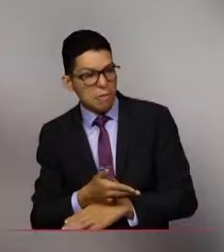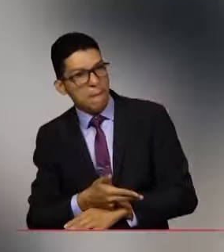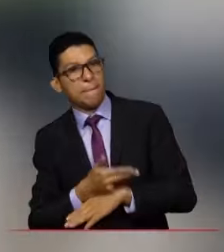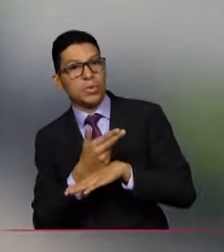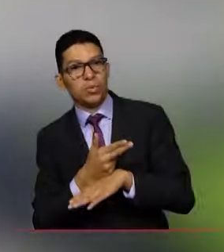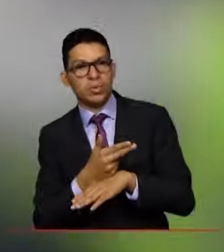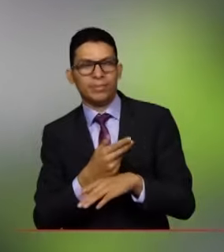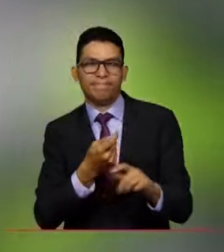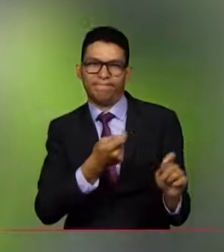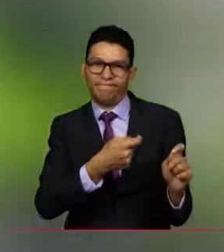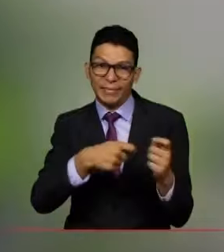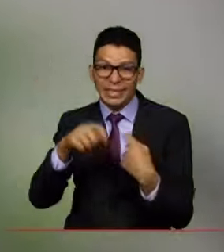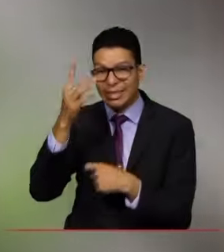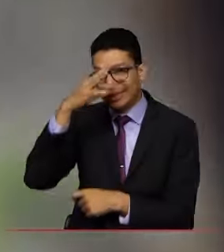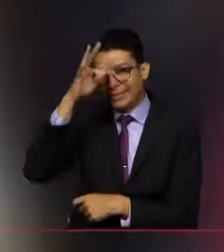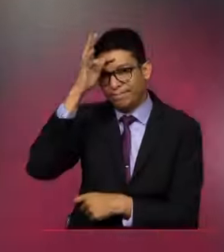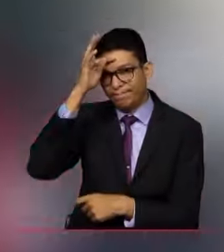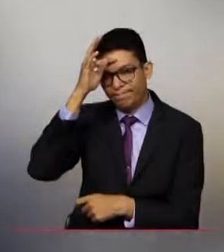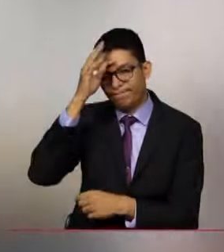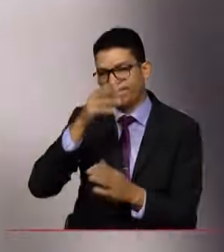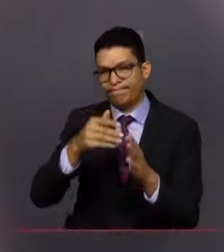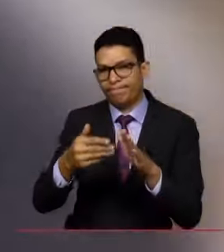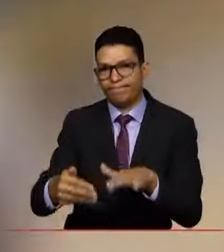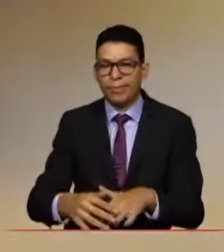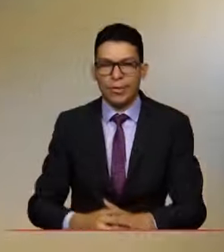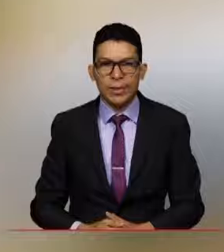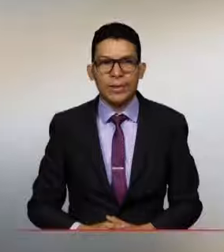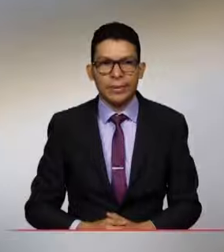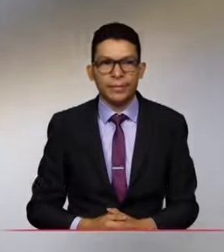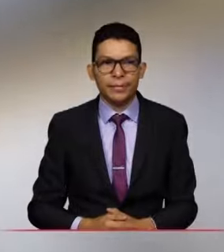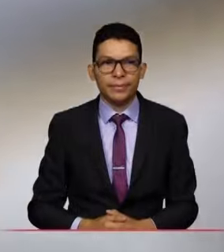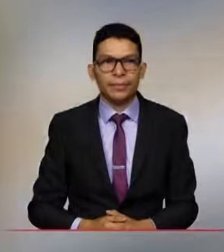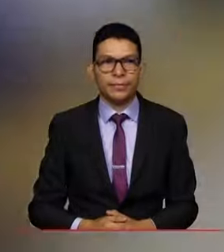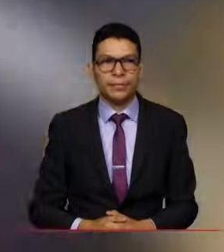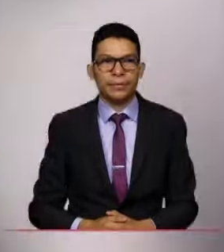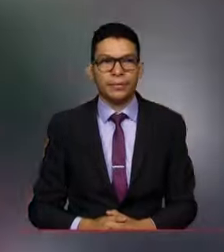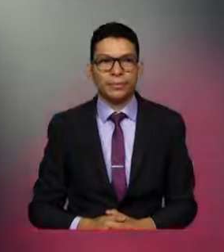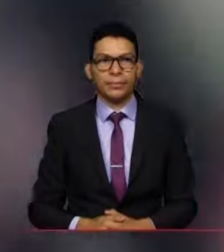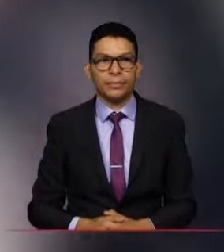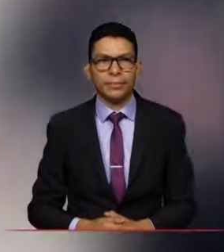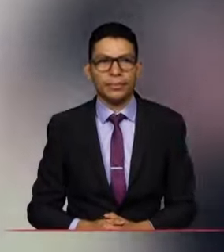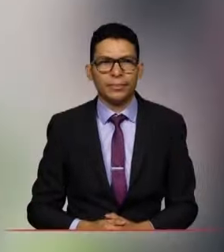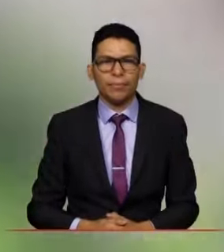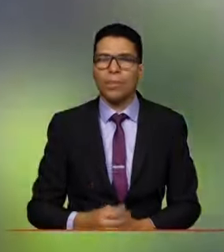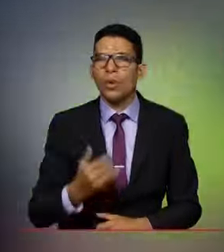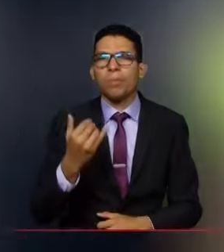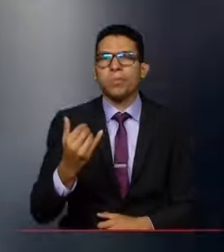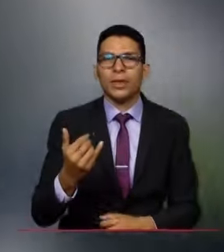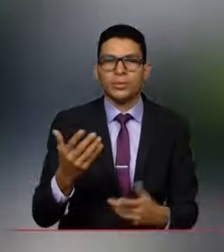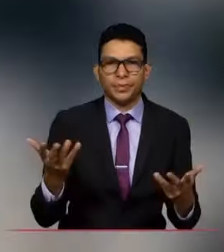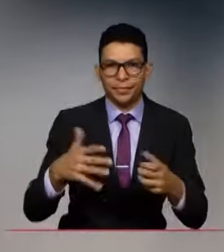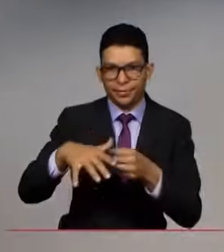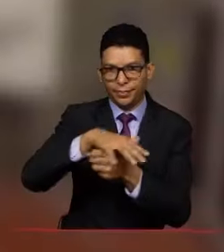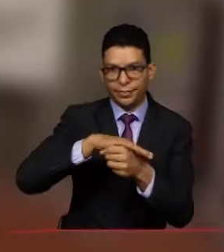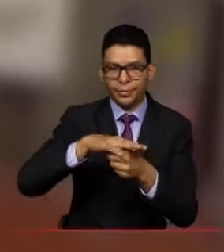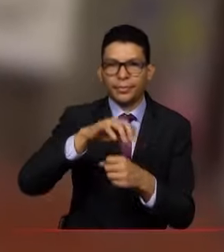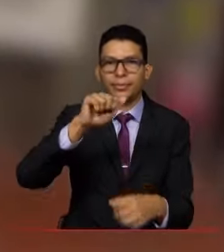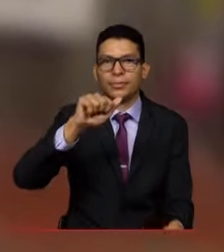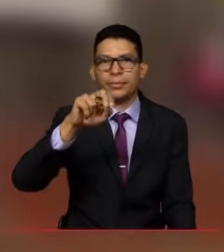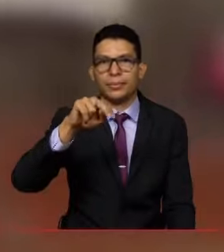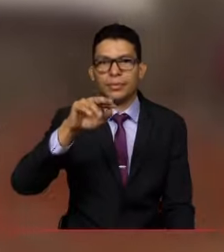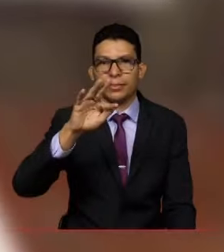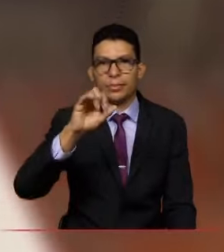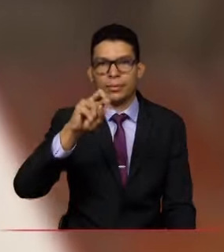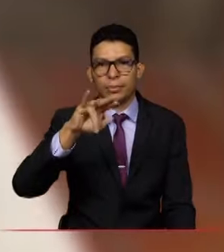ser trasladado a un centro asistencial, llegó sin signos vitales. Gigi, el hecho se registró en el barrio Antonio Nariño,